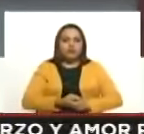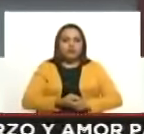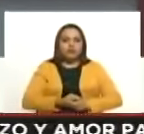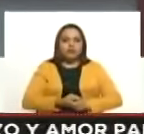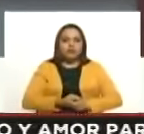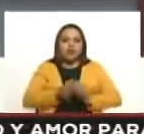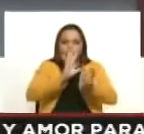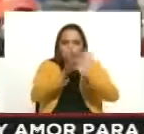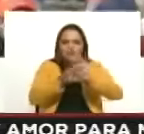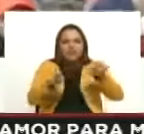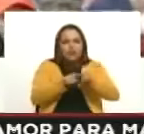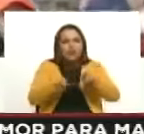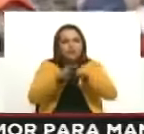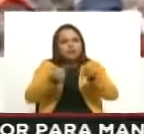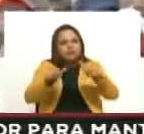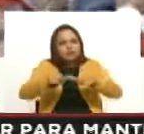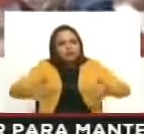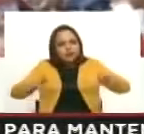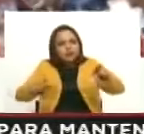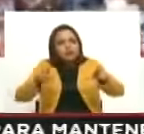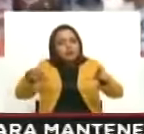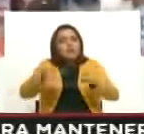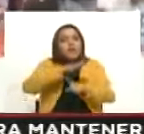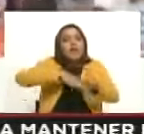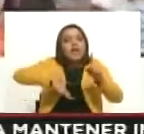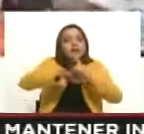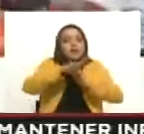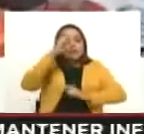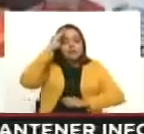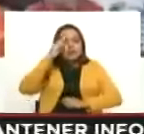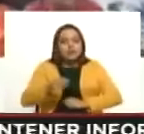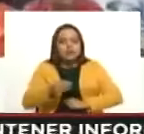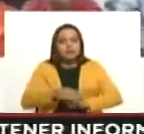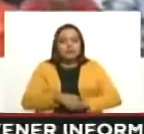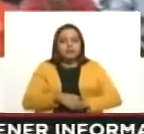territorial, ¿va? Ambiental y militar.